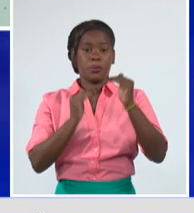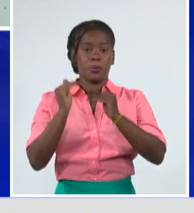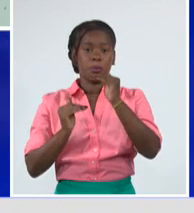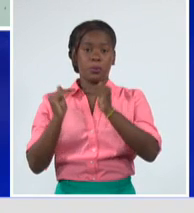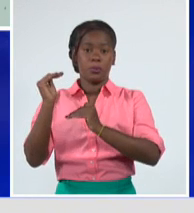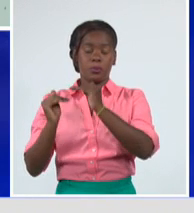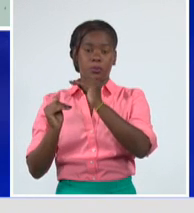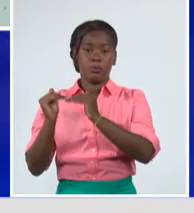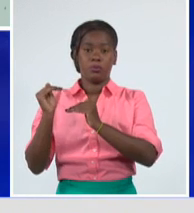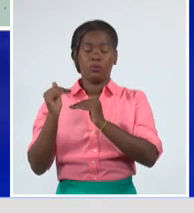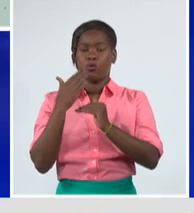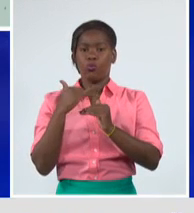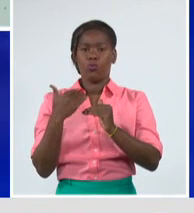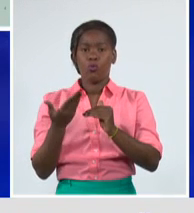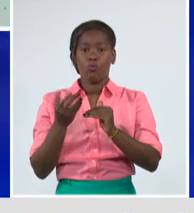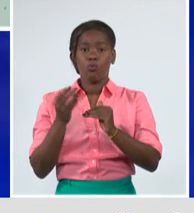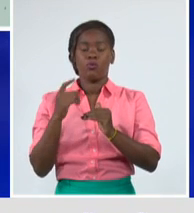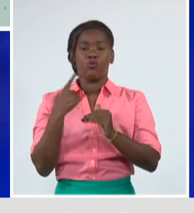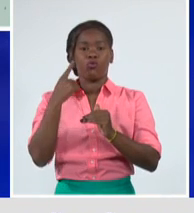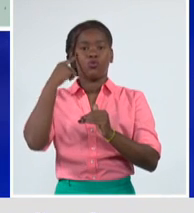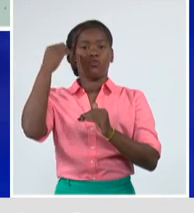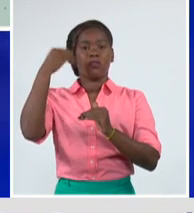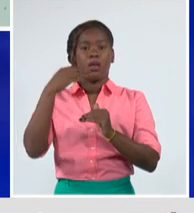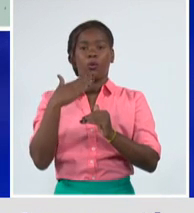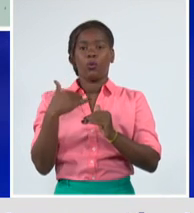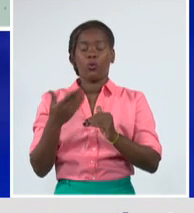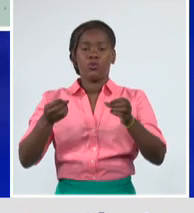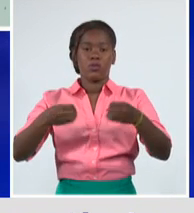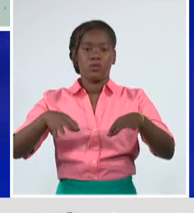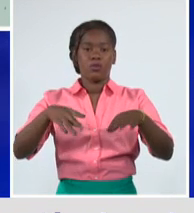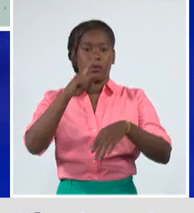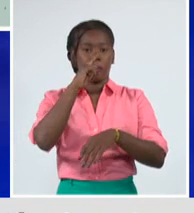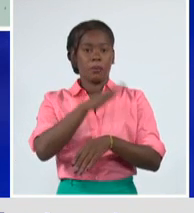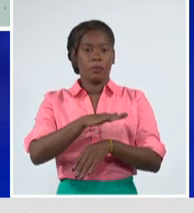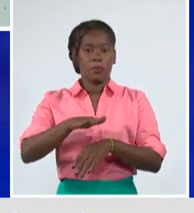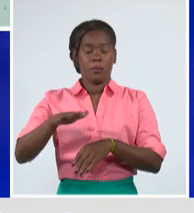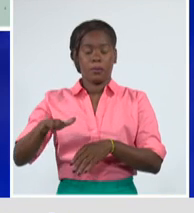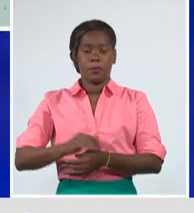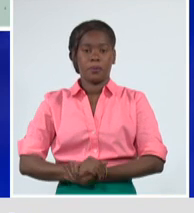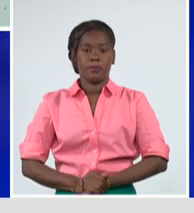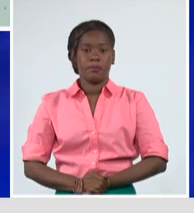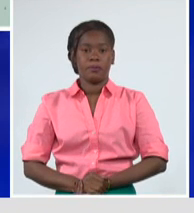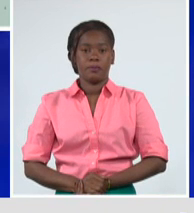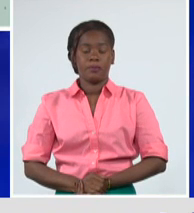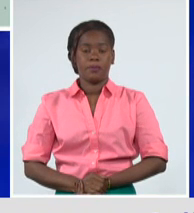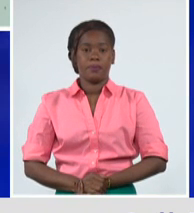el comportamiento como ha sido en el día de ayer. La curva muestra también el incremento